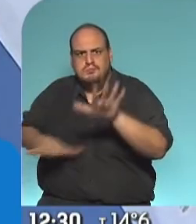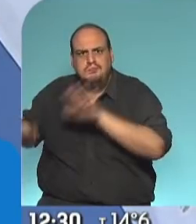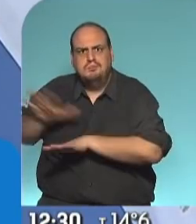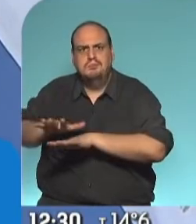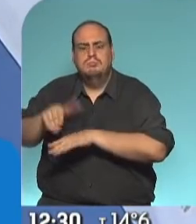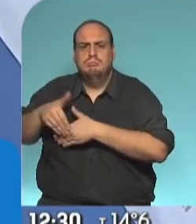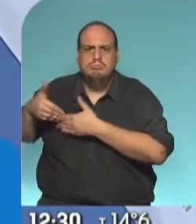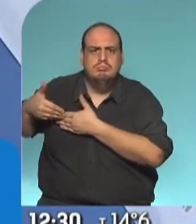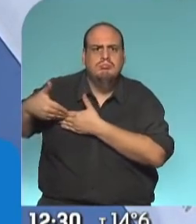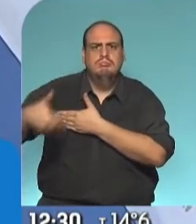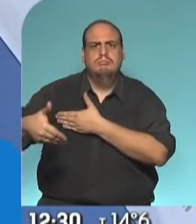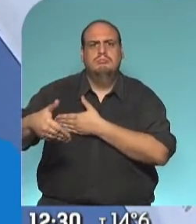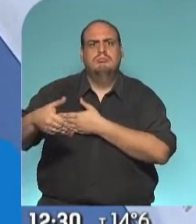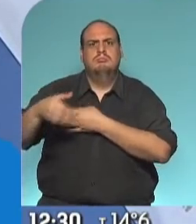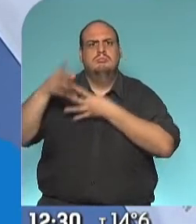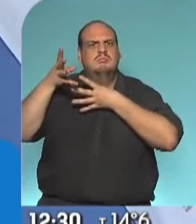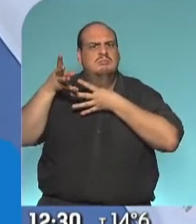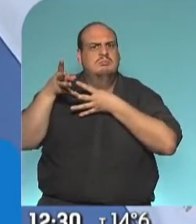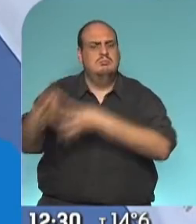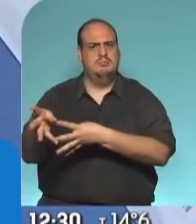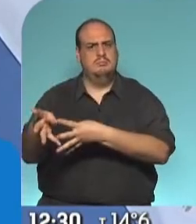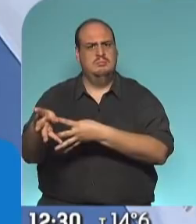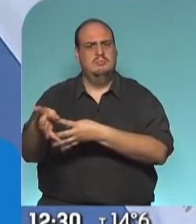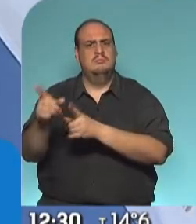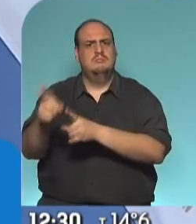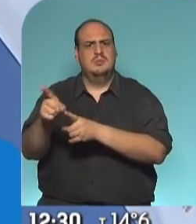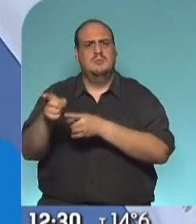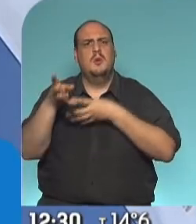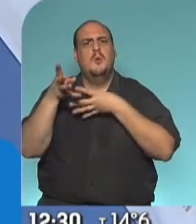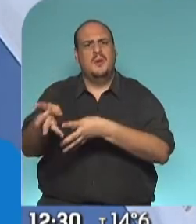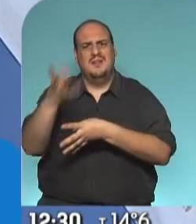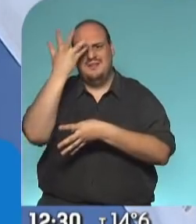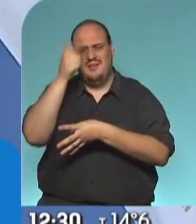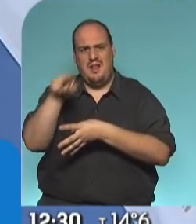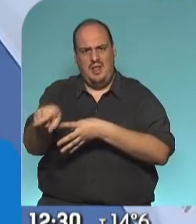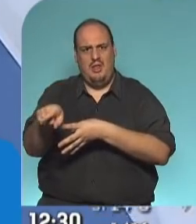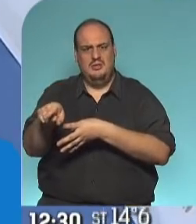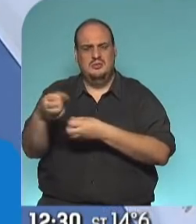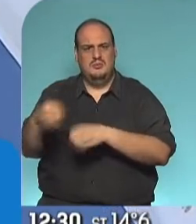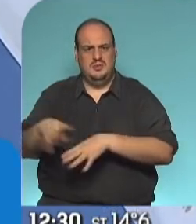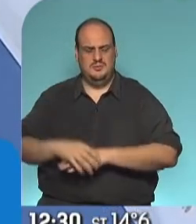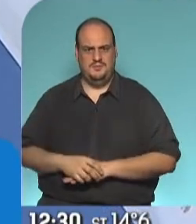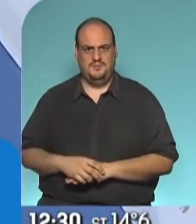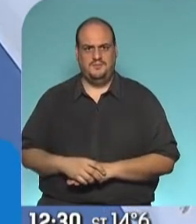allí dio inicio a su gesta en lo que fue la batalla de San Lorenzo.